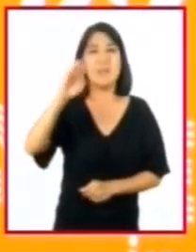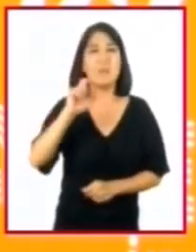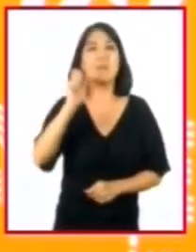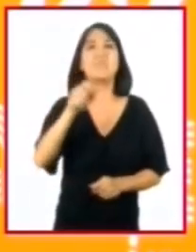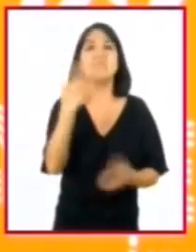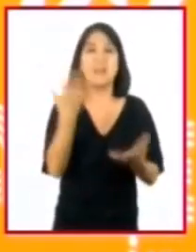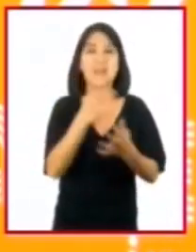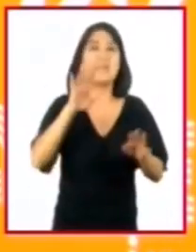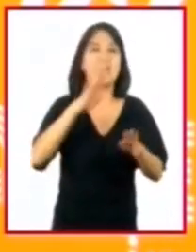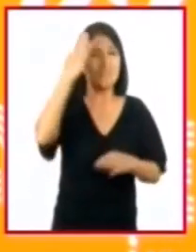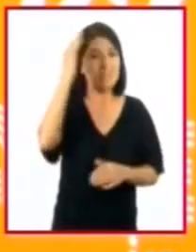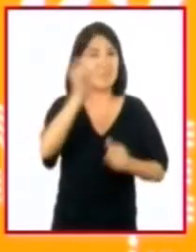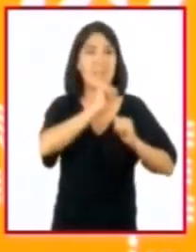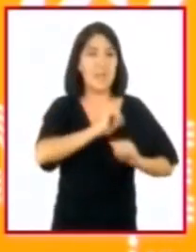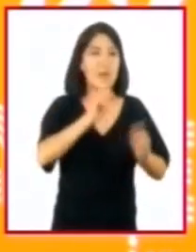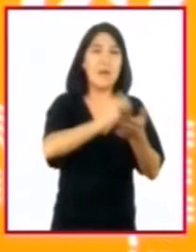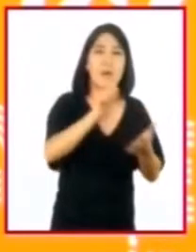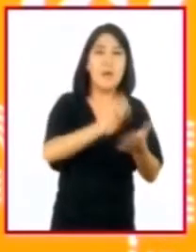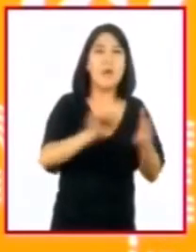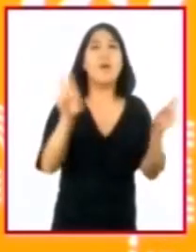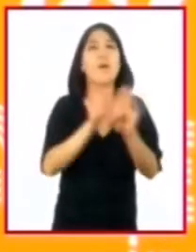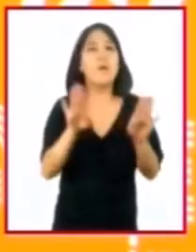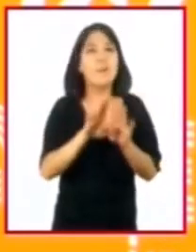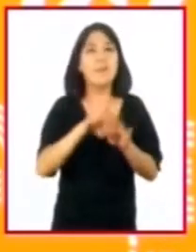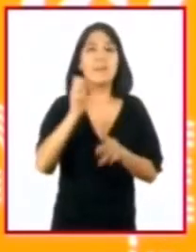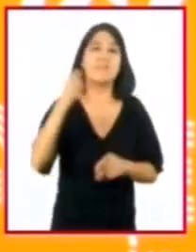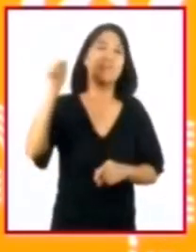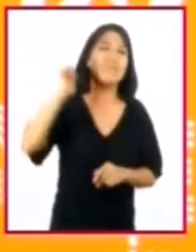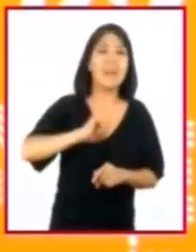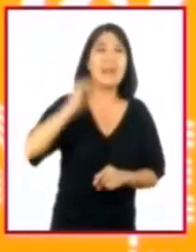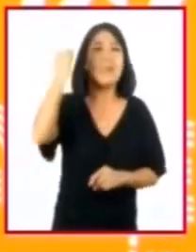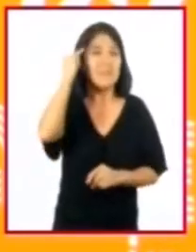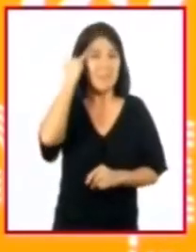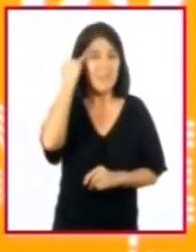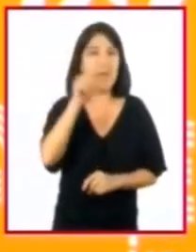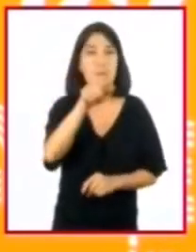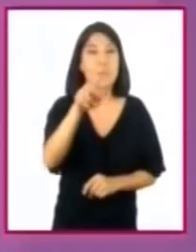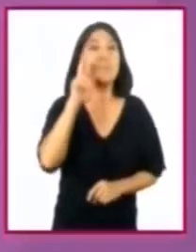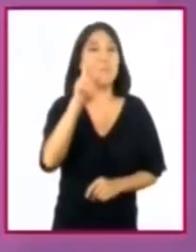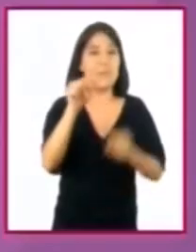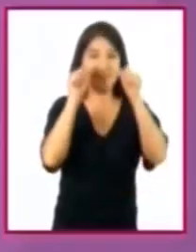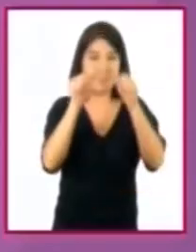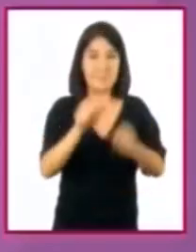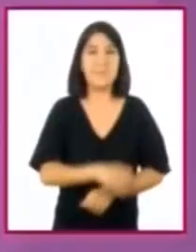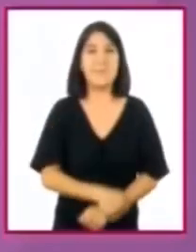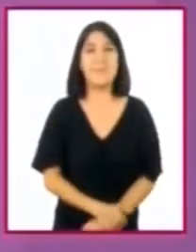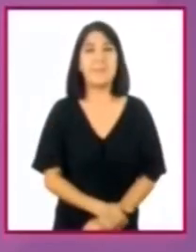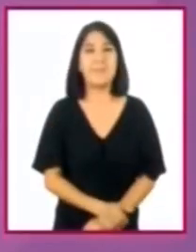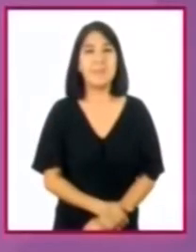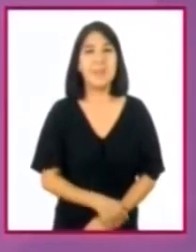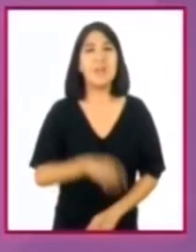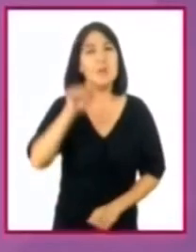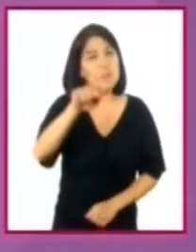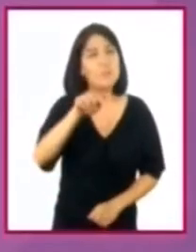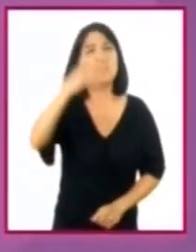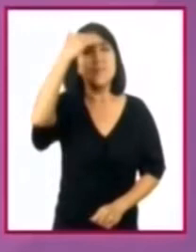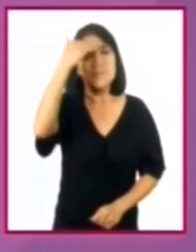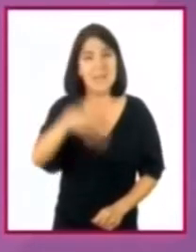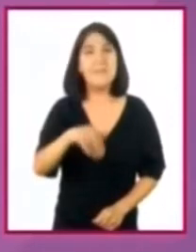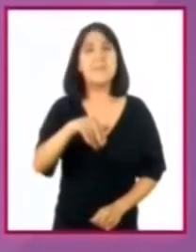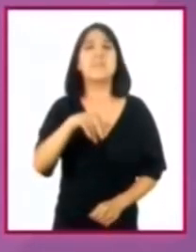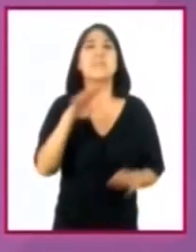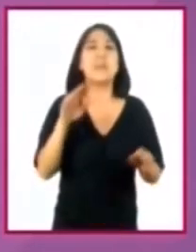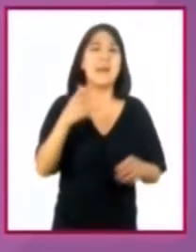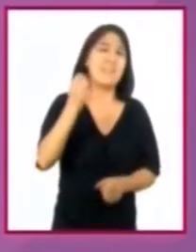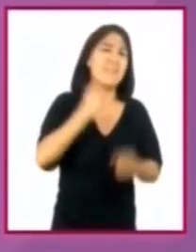la forma como eran educados los jóvenes de la sociedad mexica. Escucha con atención. Han de saber, hijos míos, que